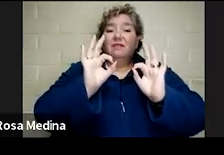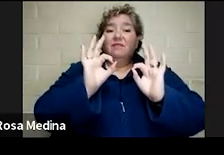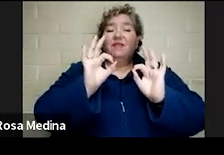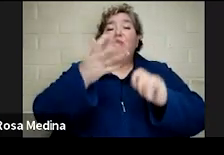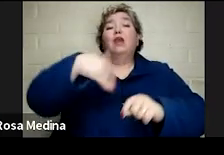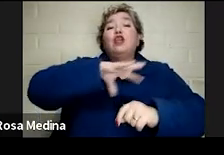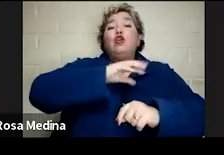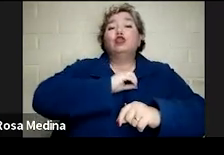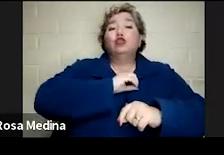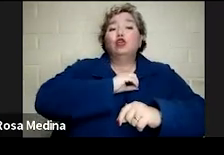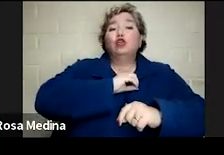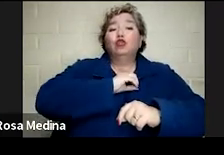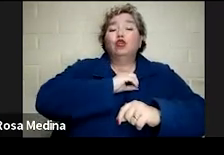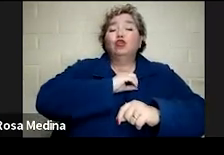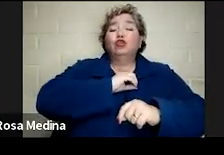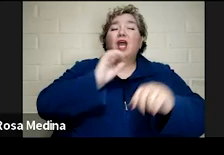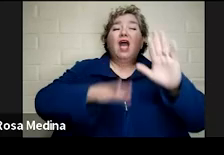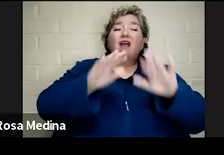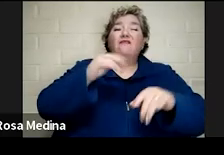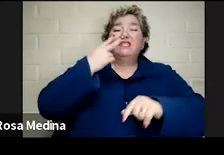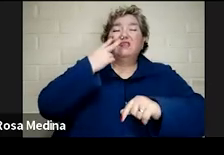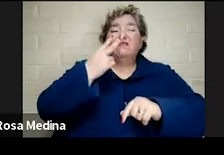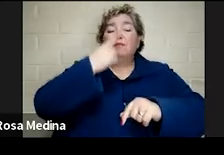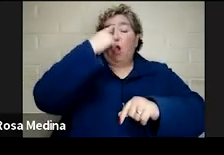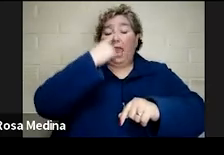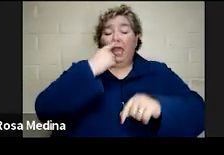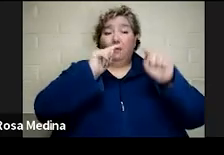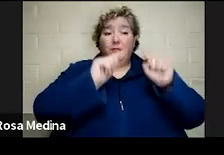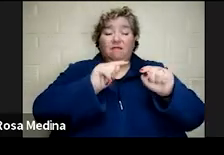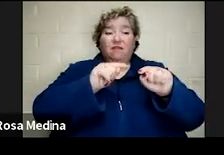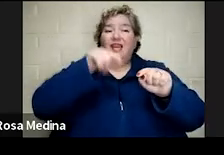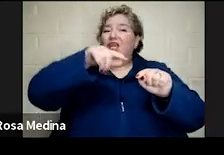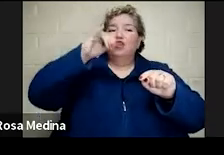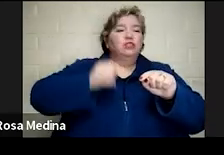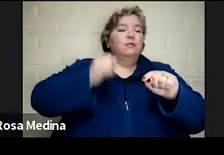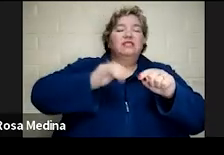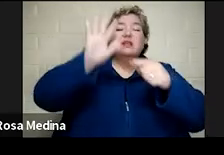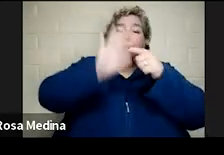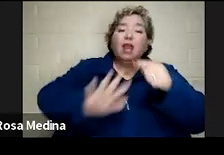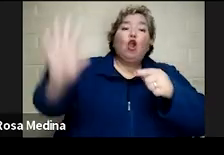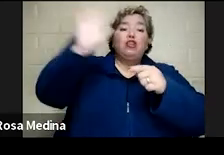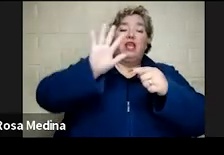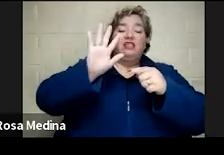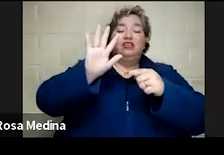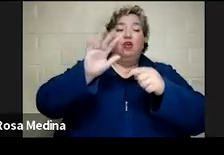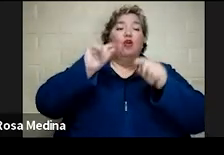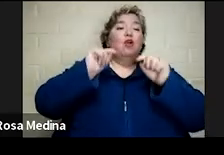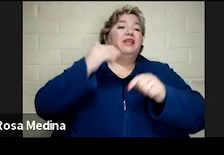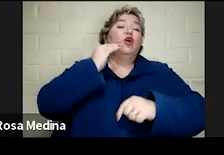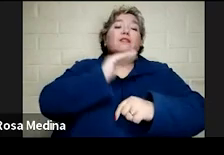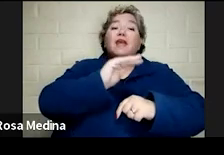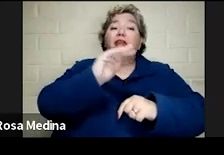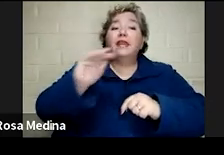vemos el perfil cognitivo, siempre está en un contexto, en el contexto del niño, de